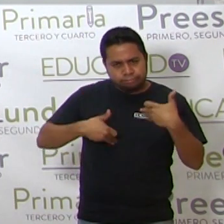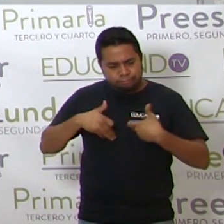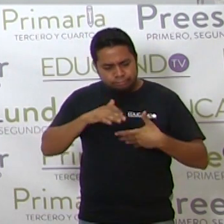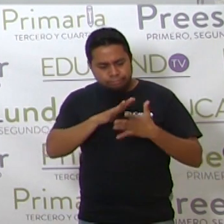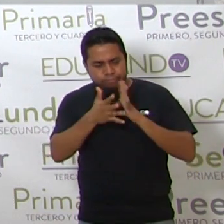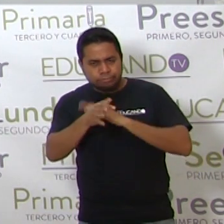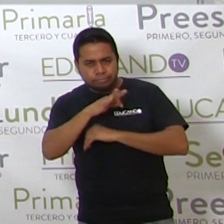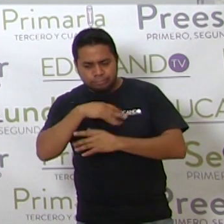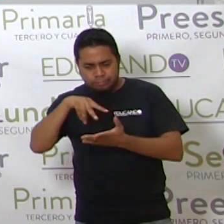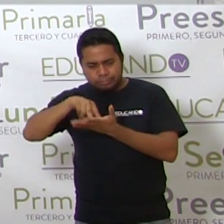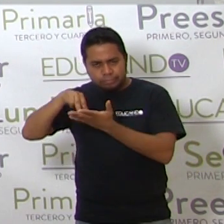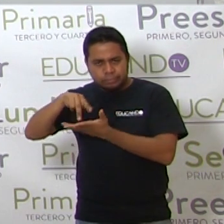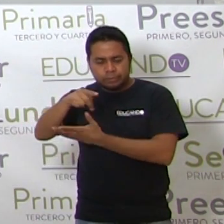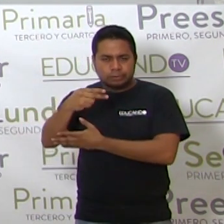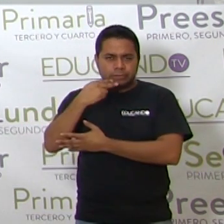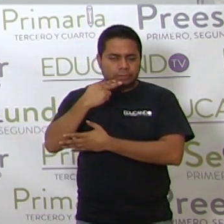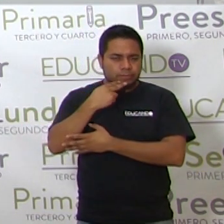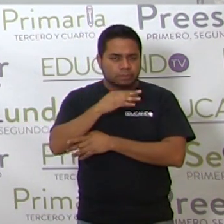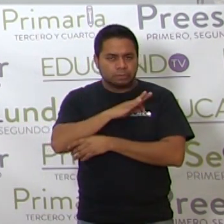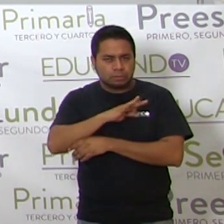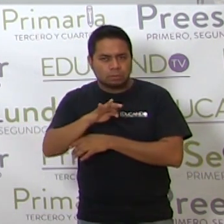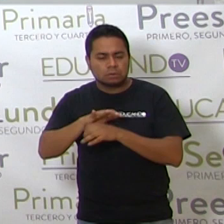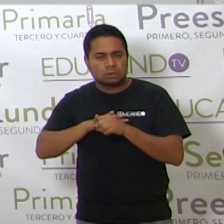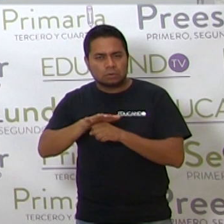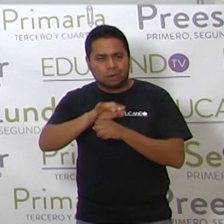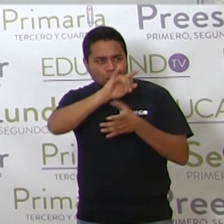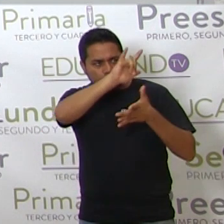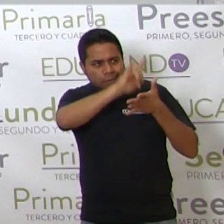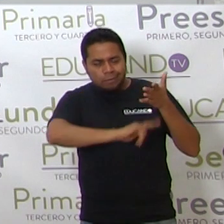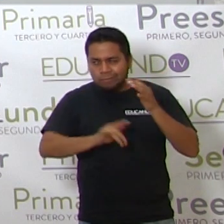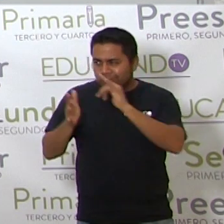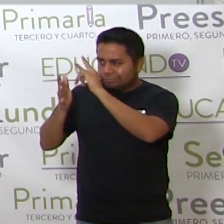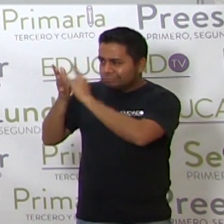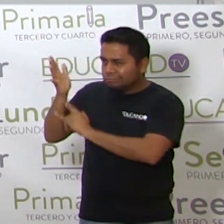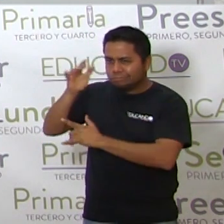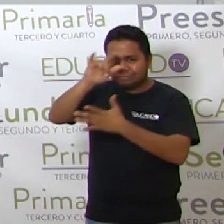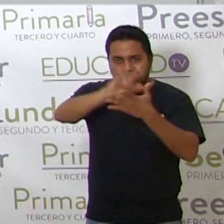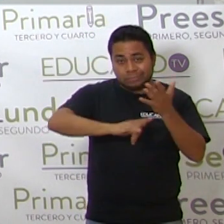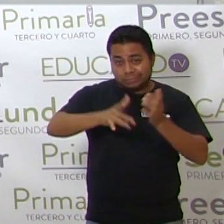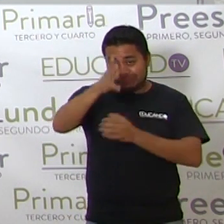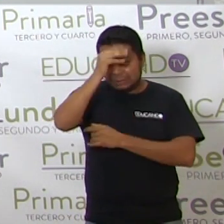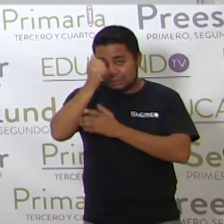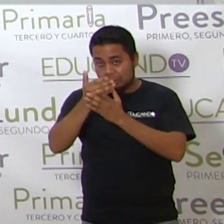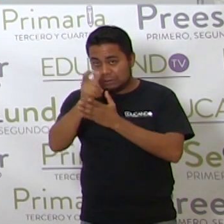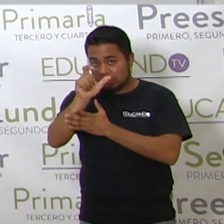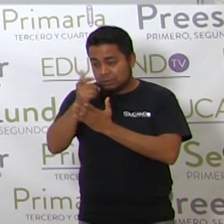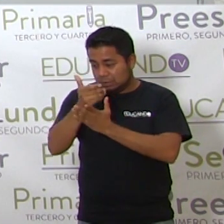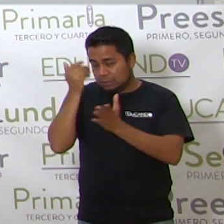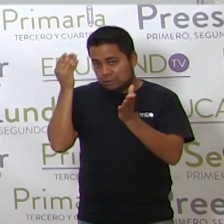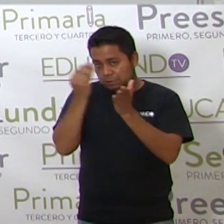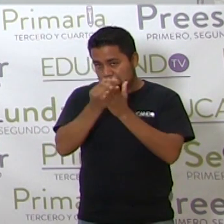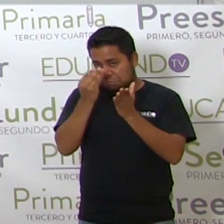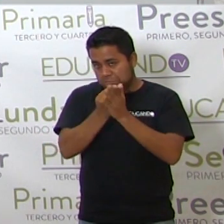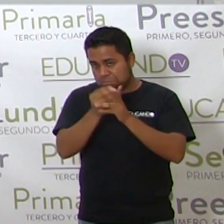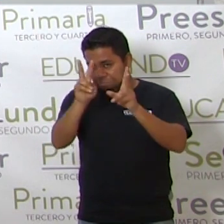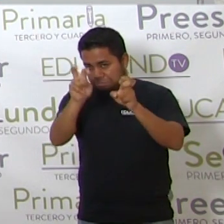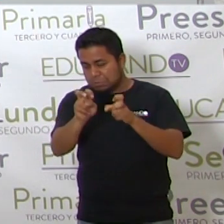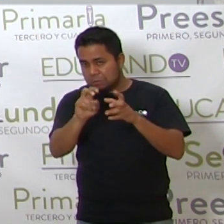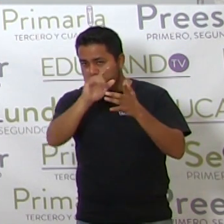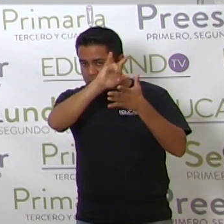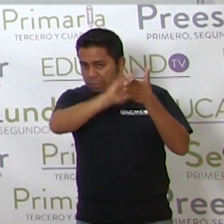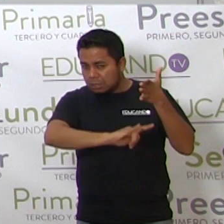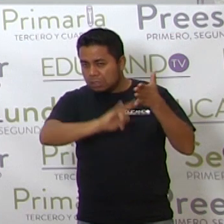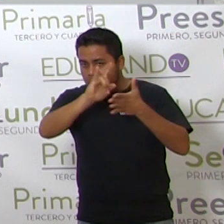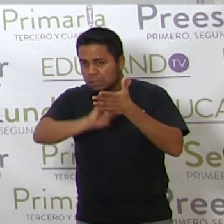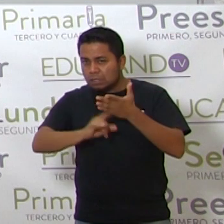parte puedes utilizar los carteles recuerdas la sesión que vimos los carteles esos carteles donde